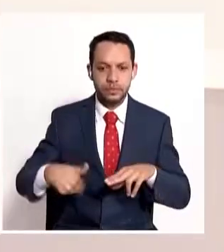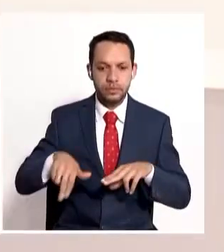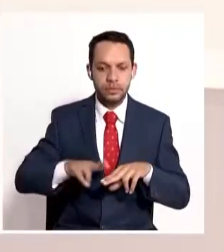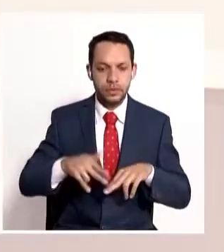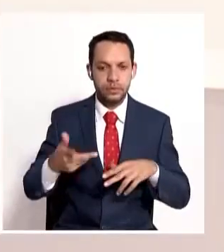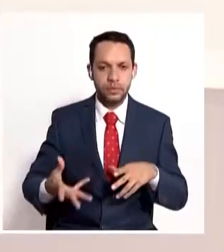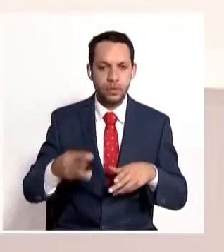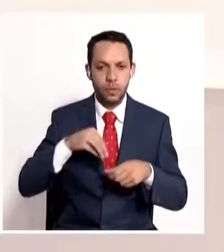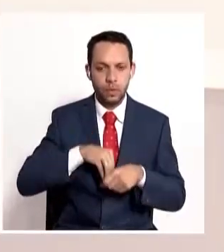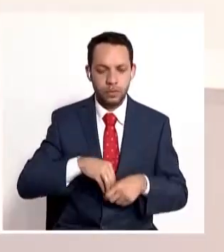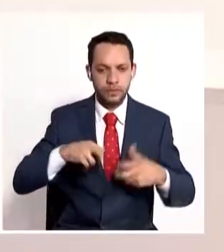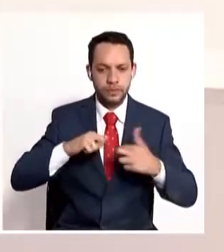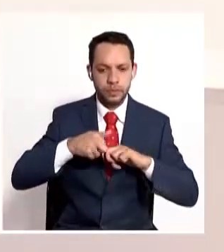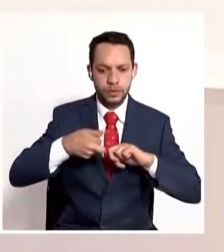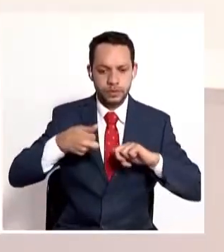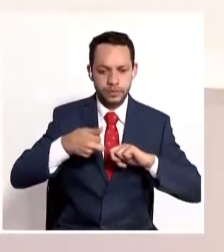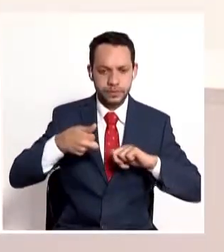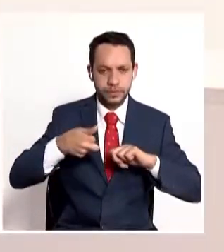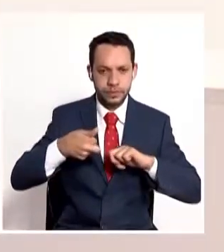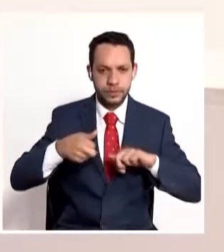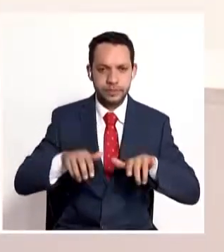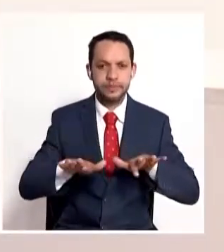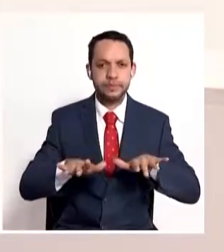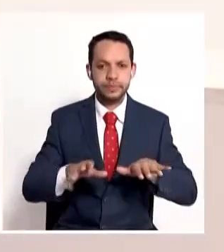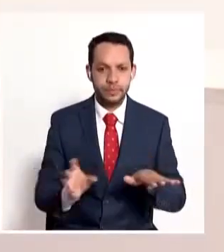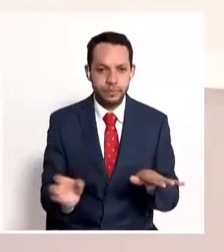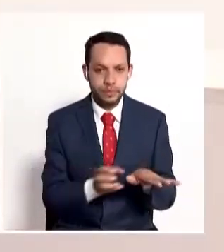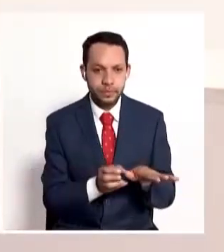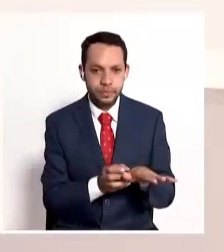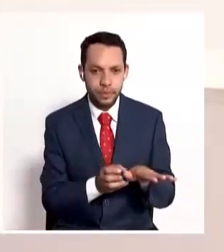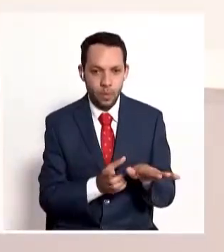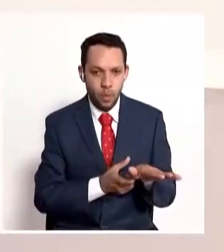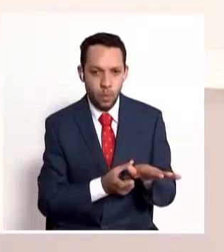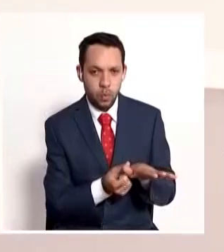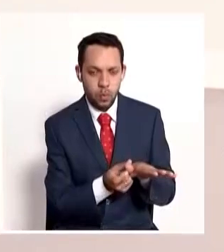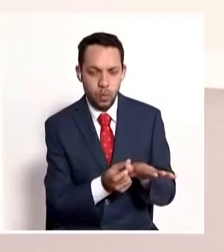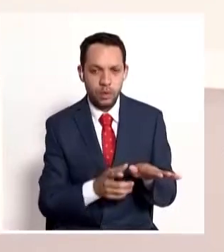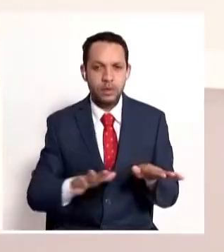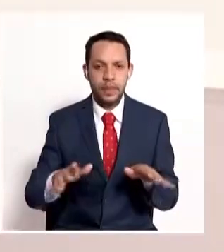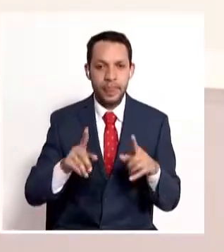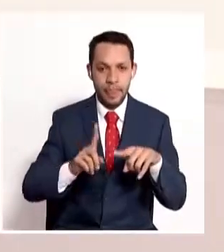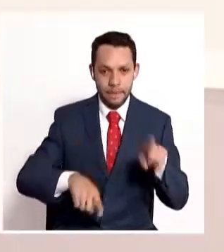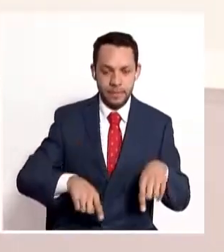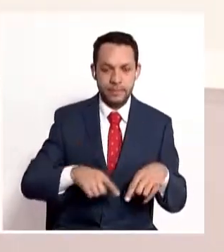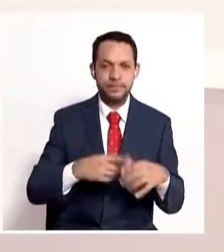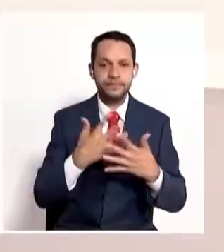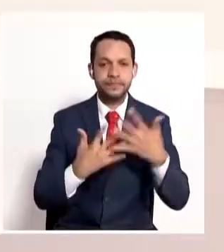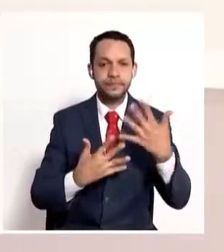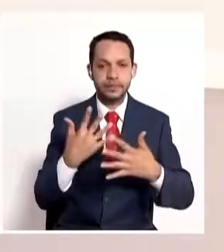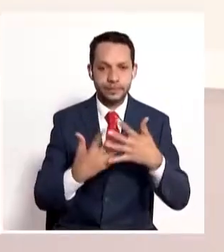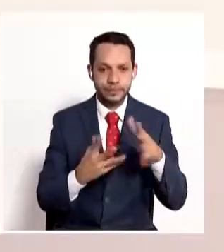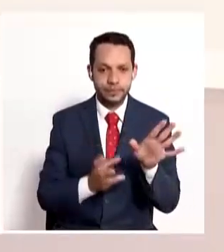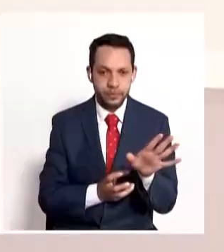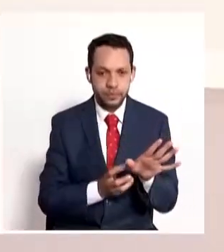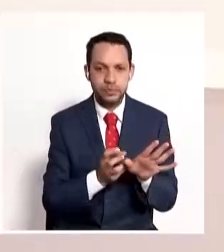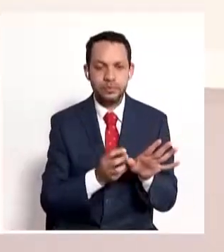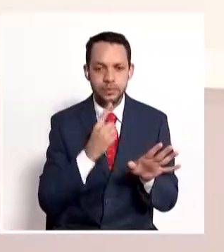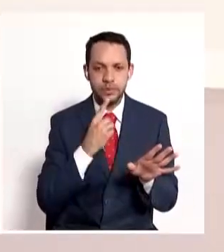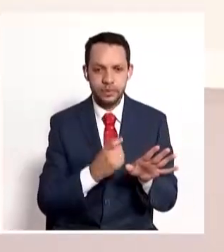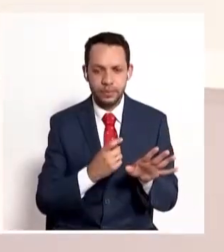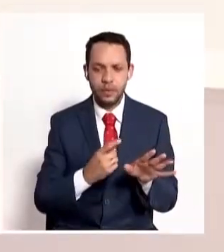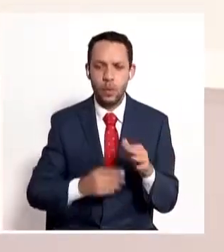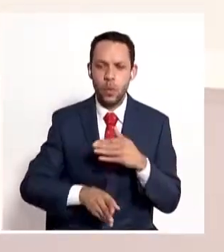del dedo gordo ahí empieza digamos el síntoma pero llega un momento en que el proceso metabólico es tan